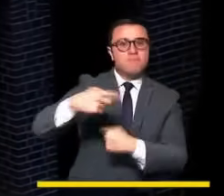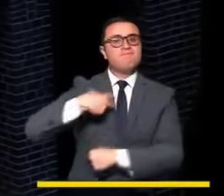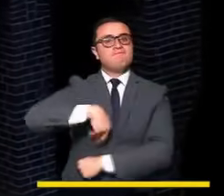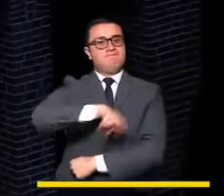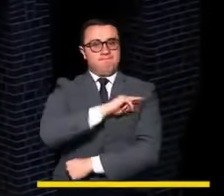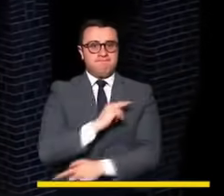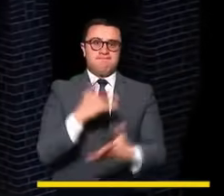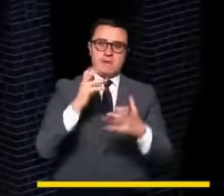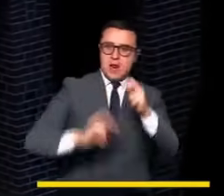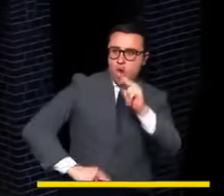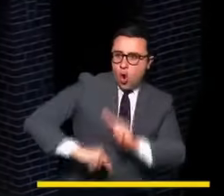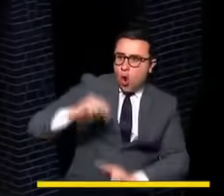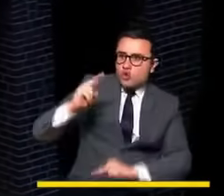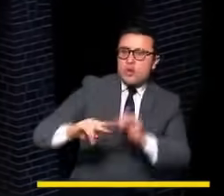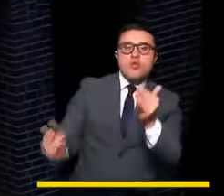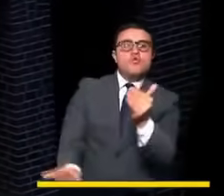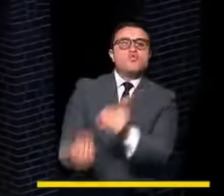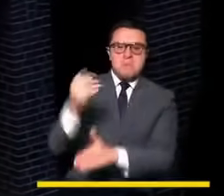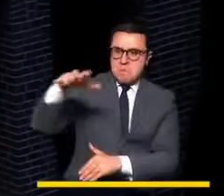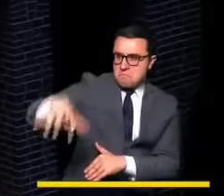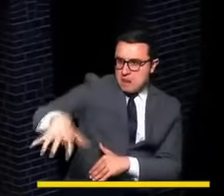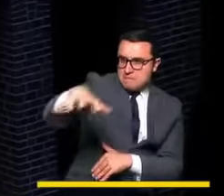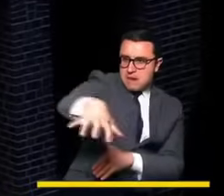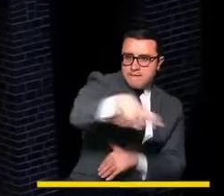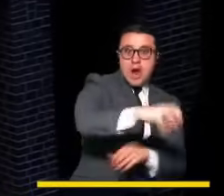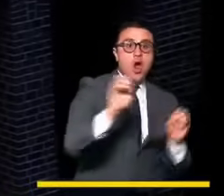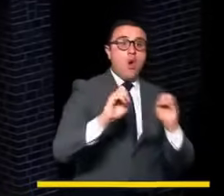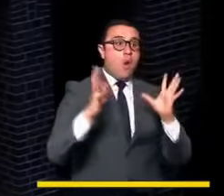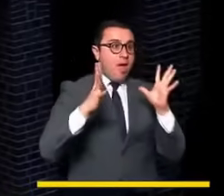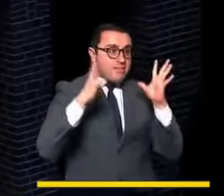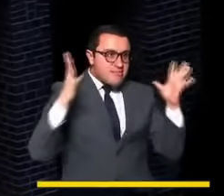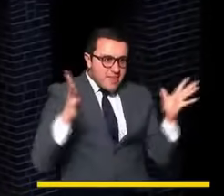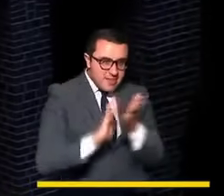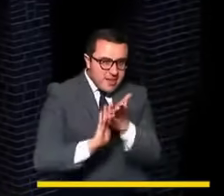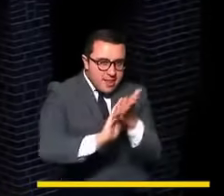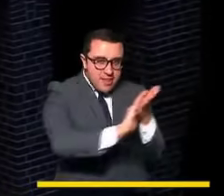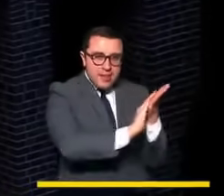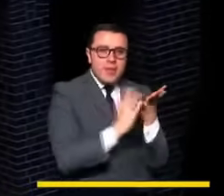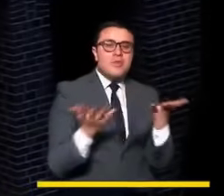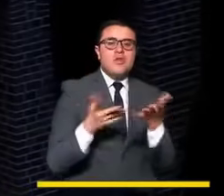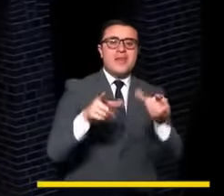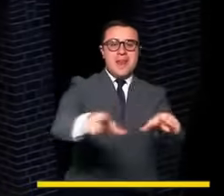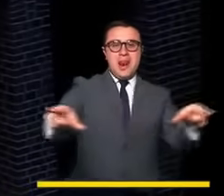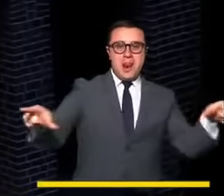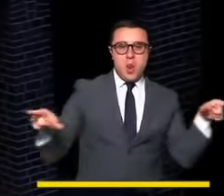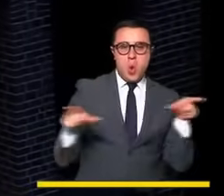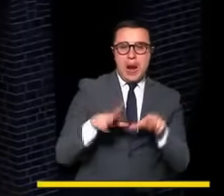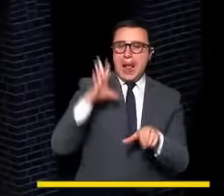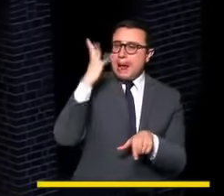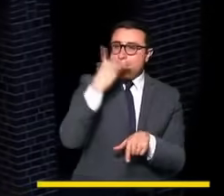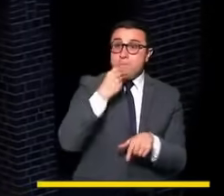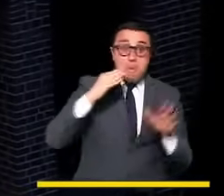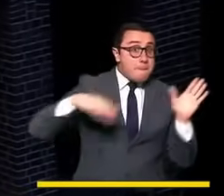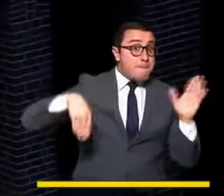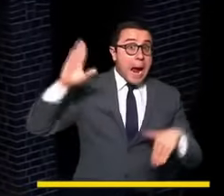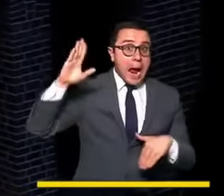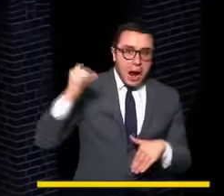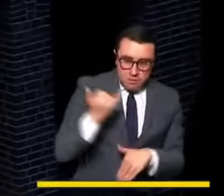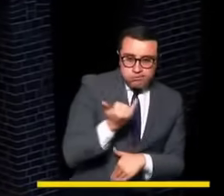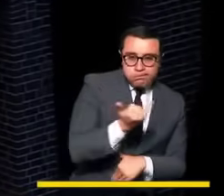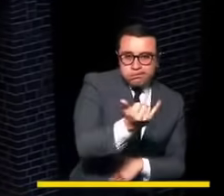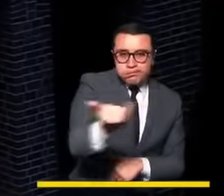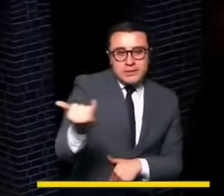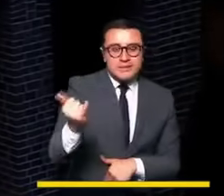o ampliar son donde más belleza hay. Bueno, eso es un cálculo un poco